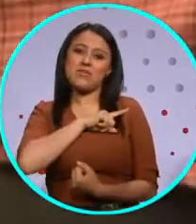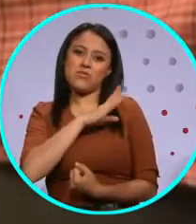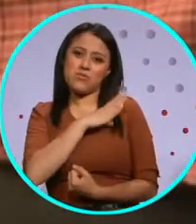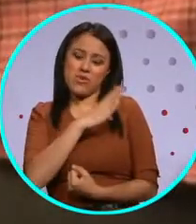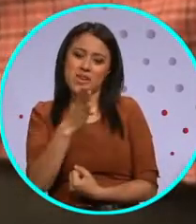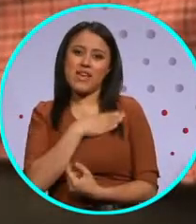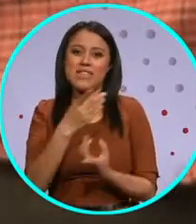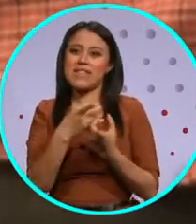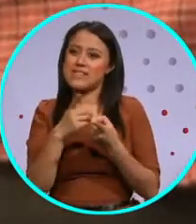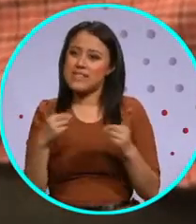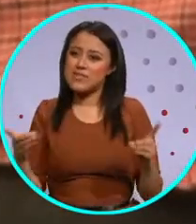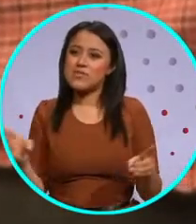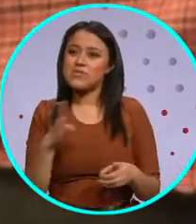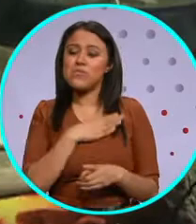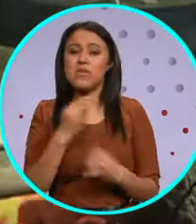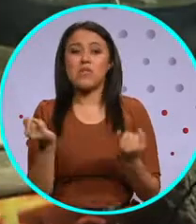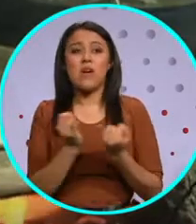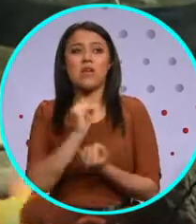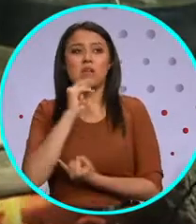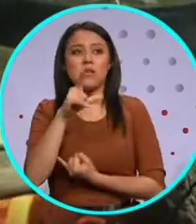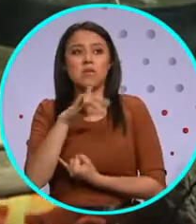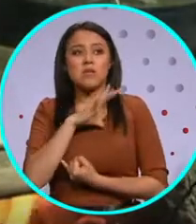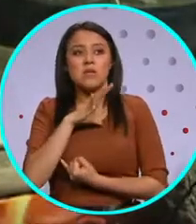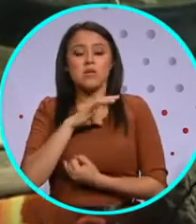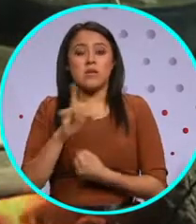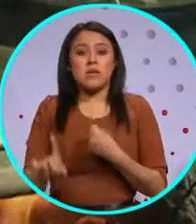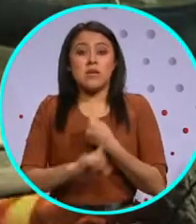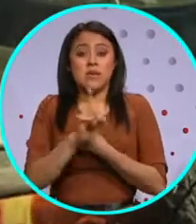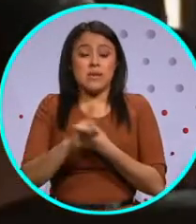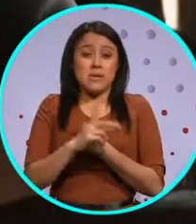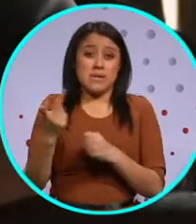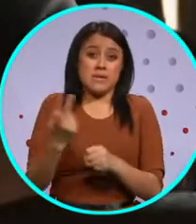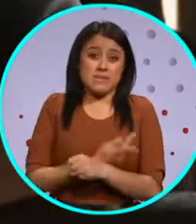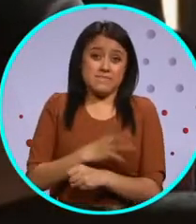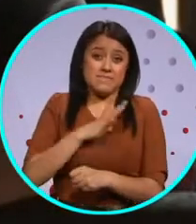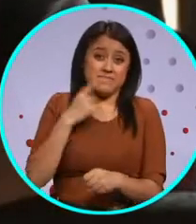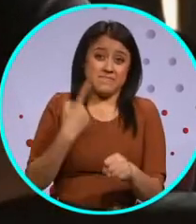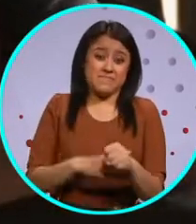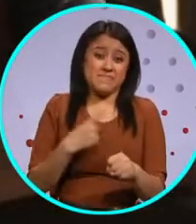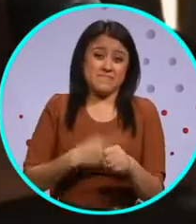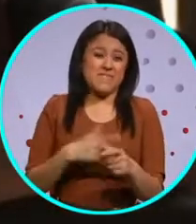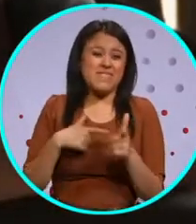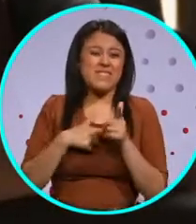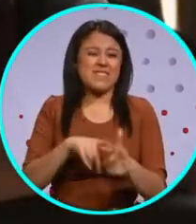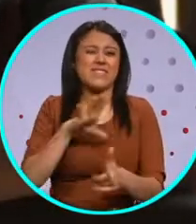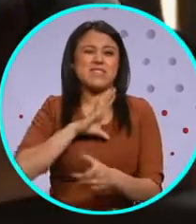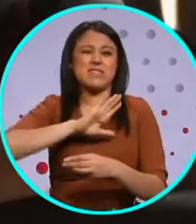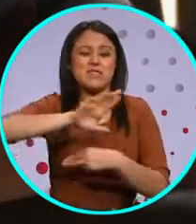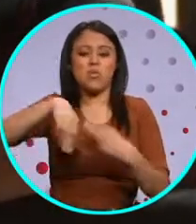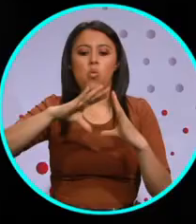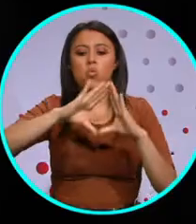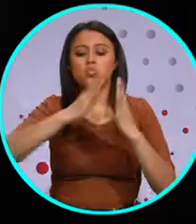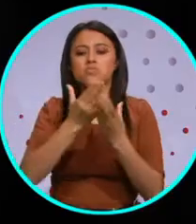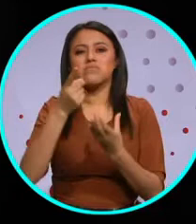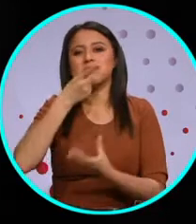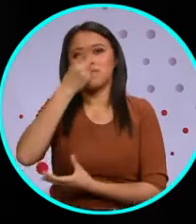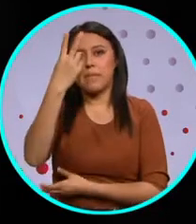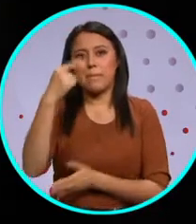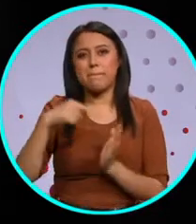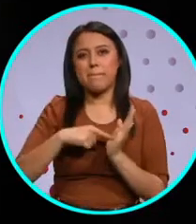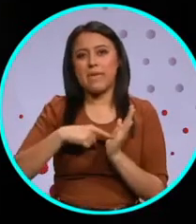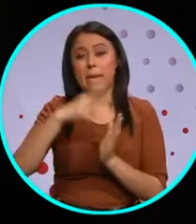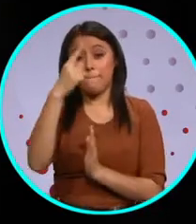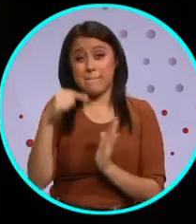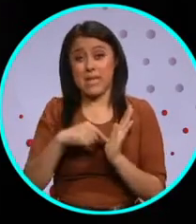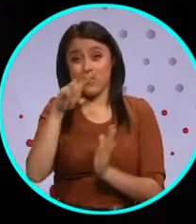desarrollo la desnutrición además puede aumentar la incidencia de enfermedades crónico-degenerativas a nivel global se estima que 1.200 millones